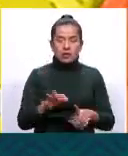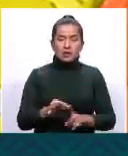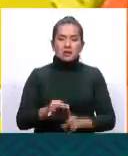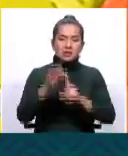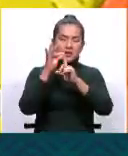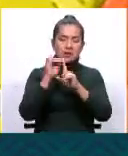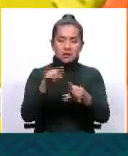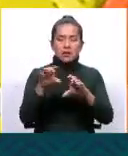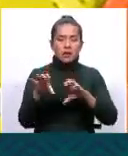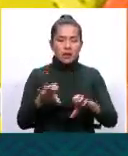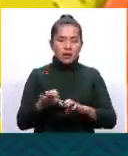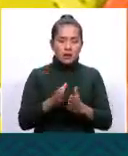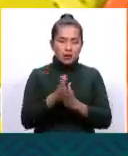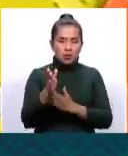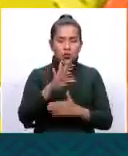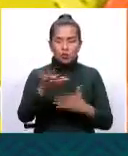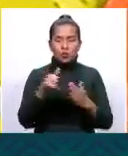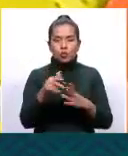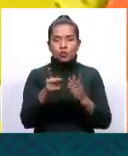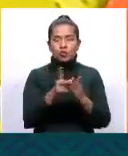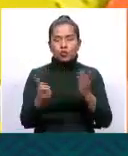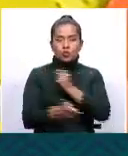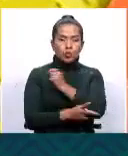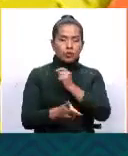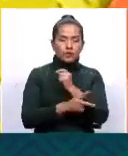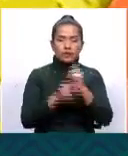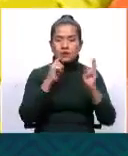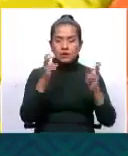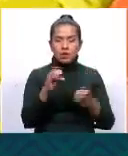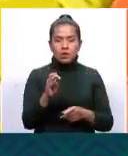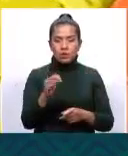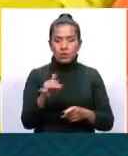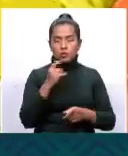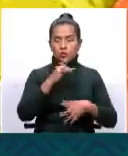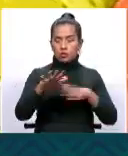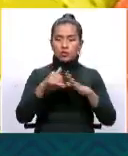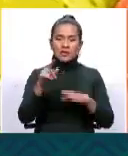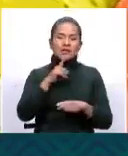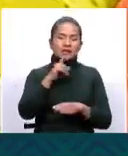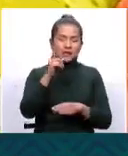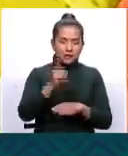al ejecutivo de la provincia Omasuyos, seguramente